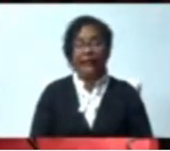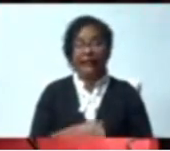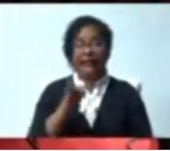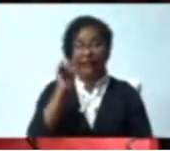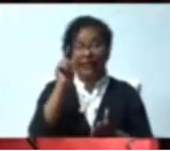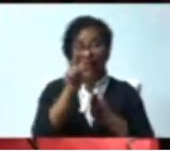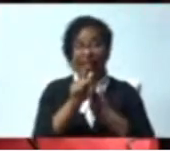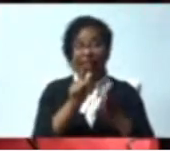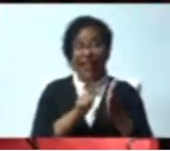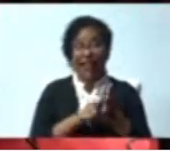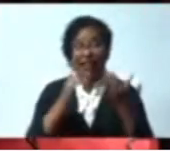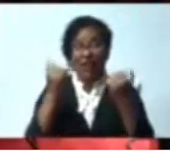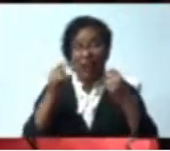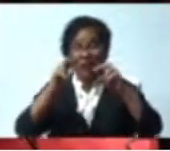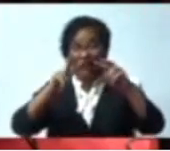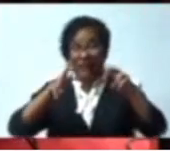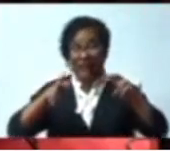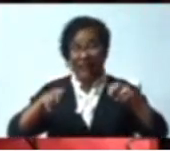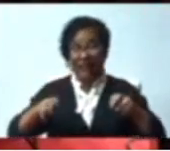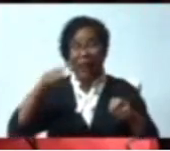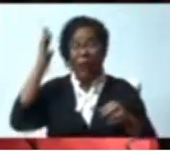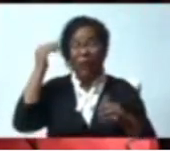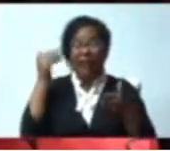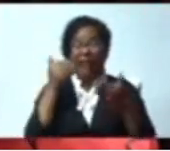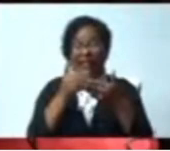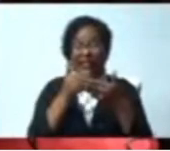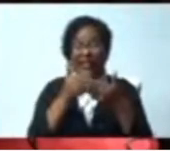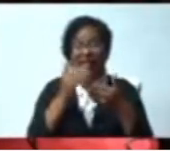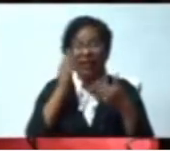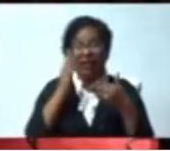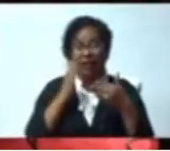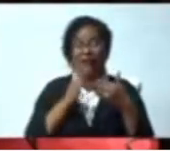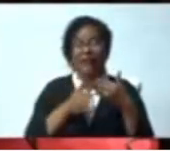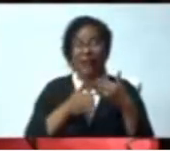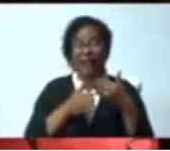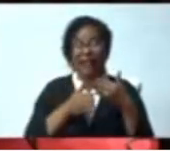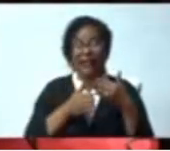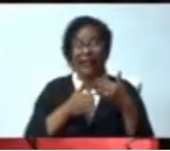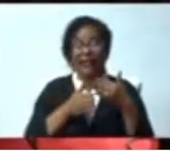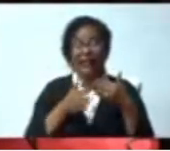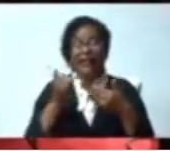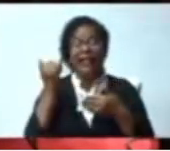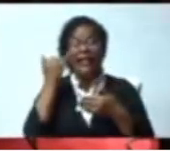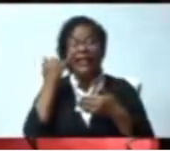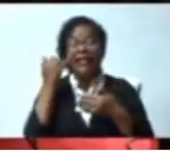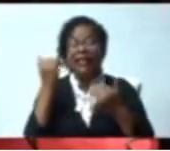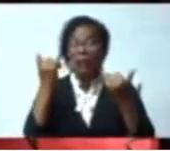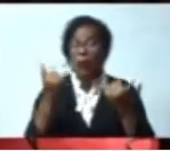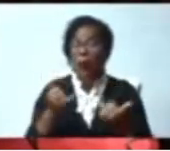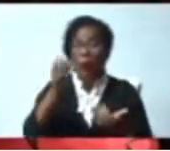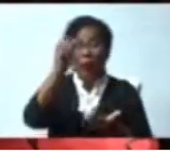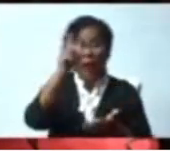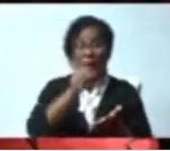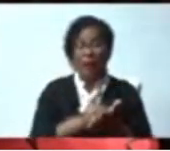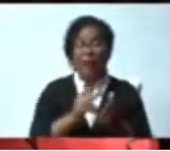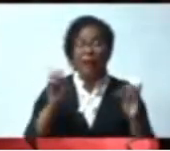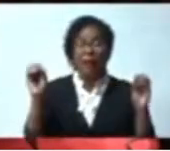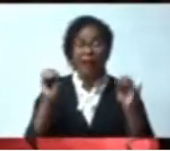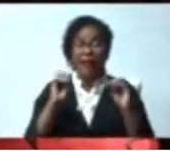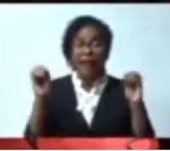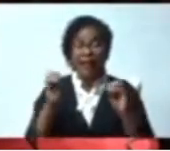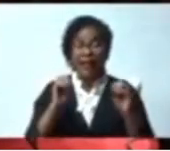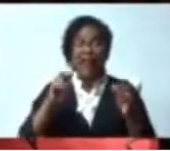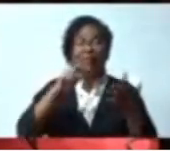una legislatura y que de no aprobarse hoy puede perimir y seguir